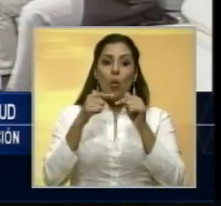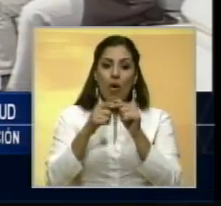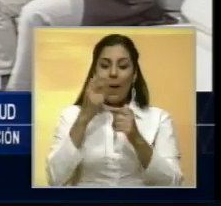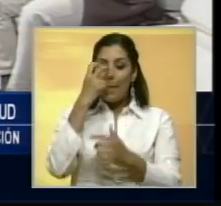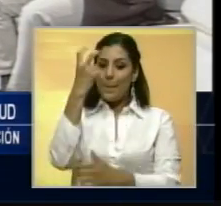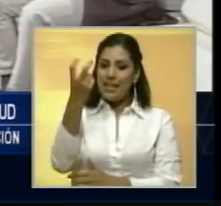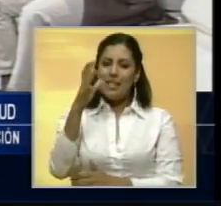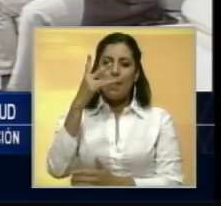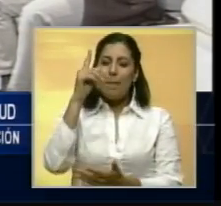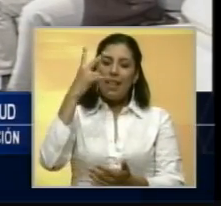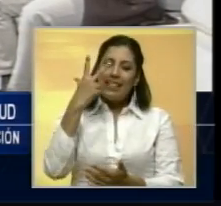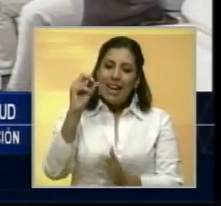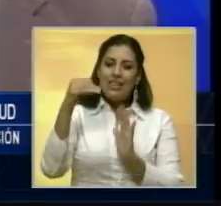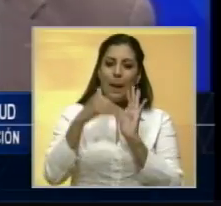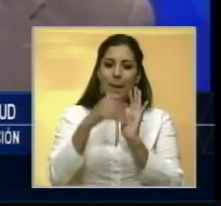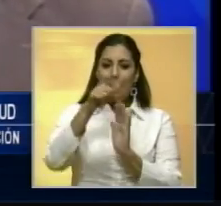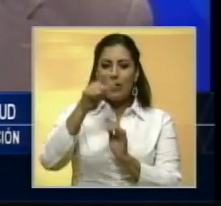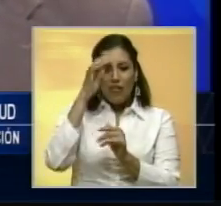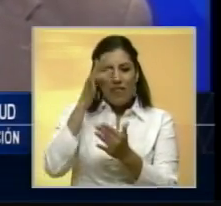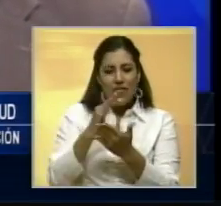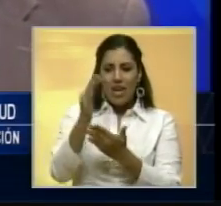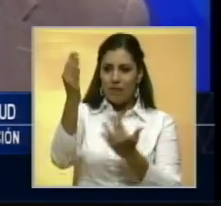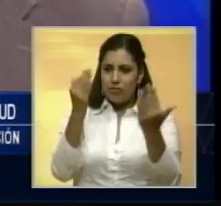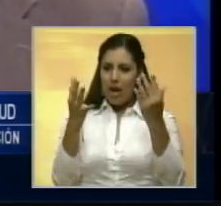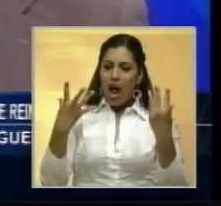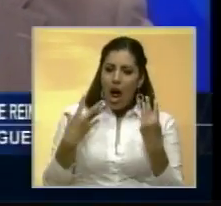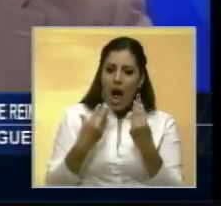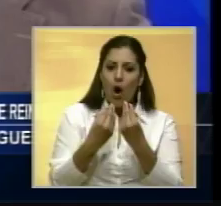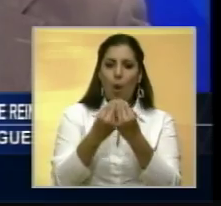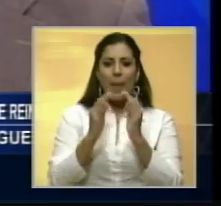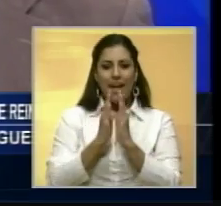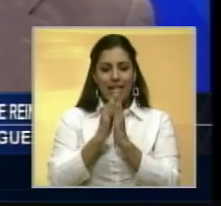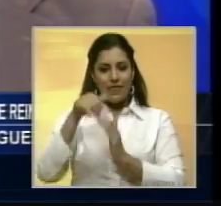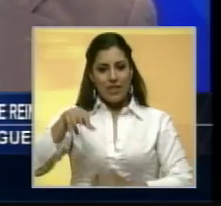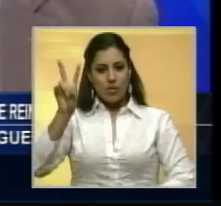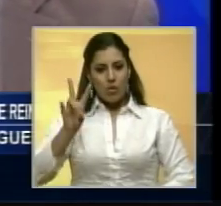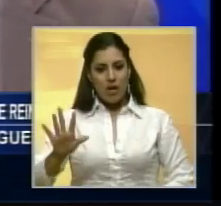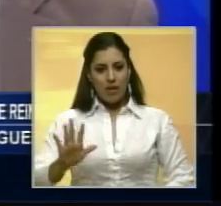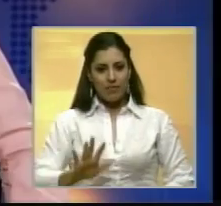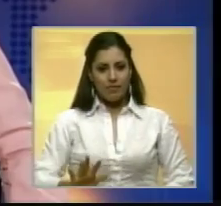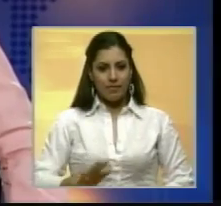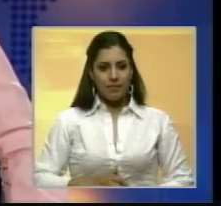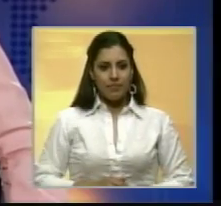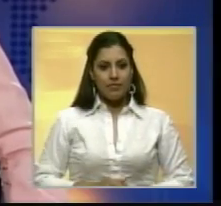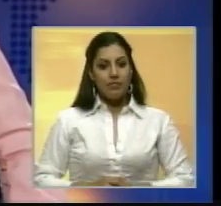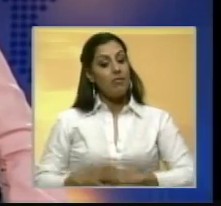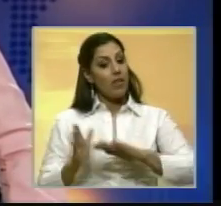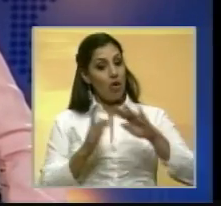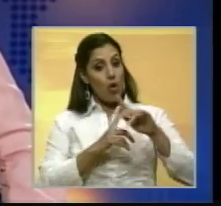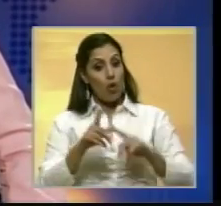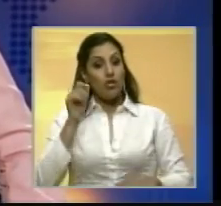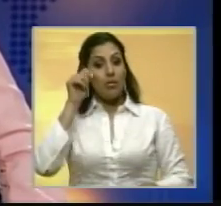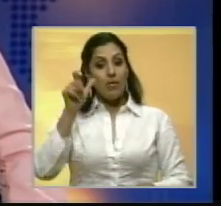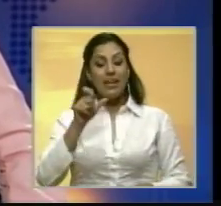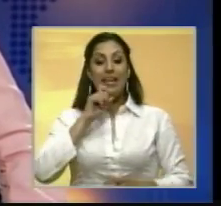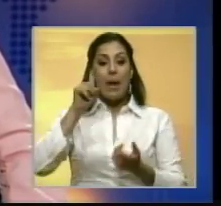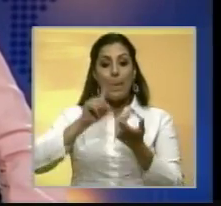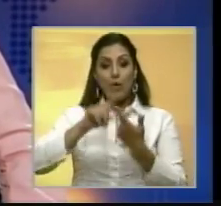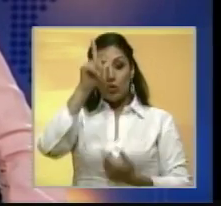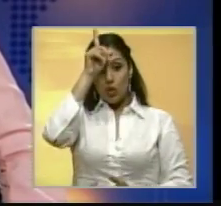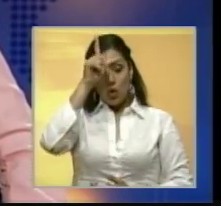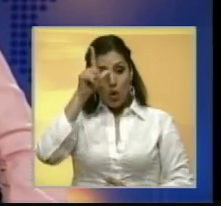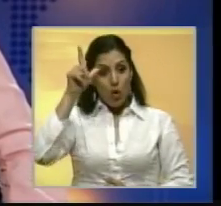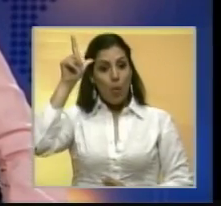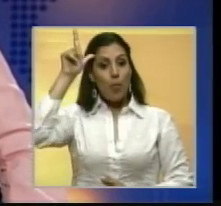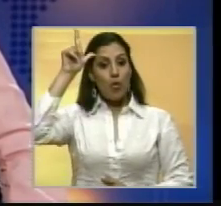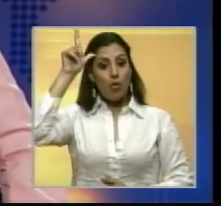la visita de más de 30.000 feligreses para acompañar a la patrona de Venezuela. Lilian Tintori, esposa del